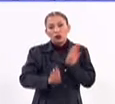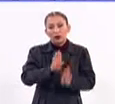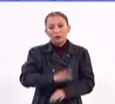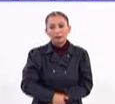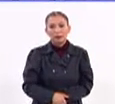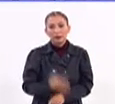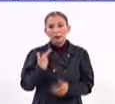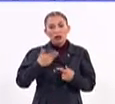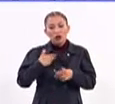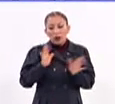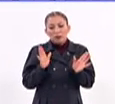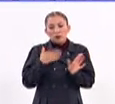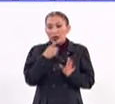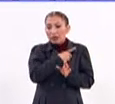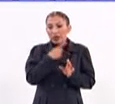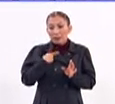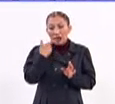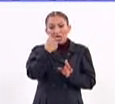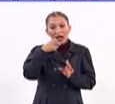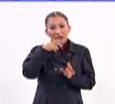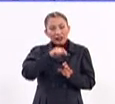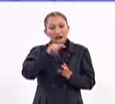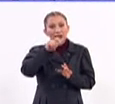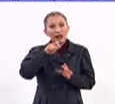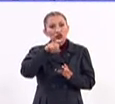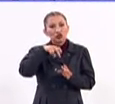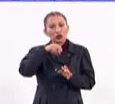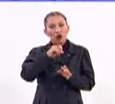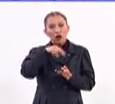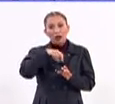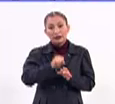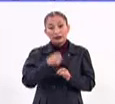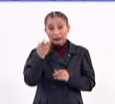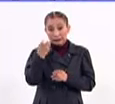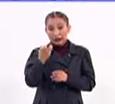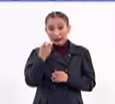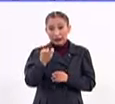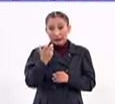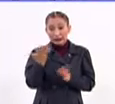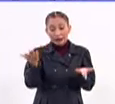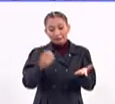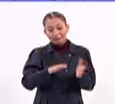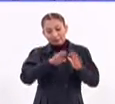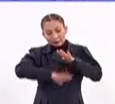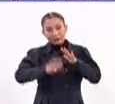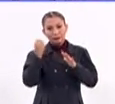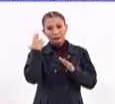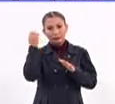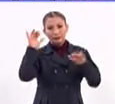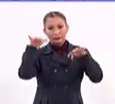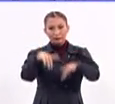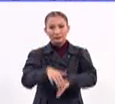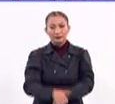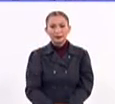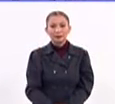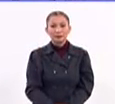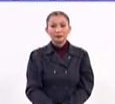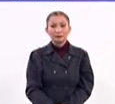nosotros, gente que no tiene por qué saber de genes y de taxones. Creo que ese es el espíritu del Congreso.